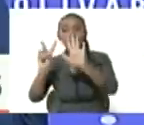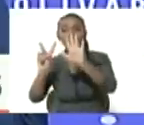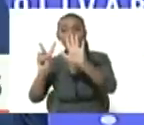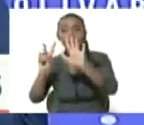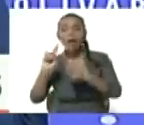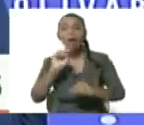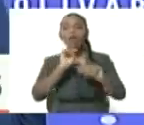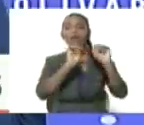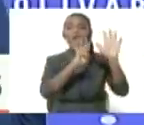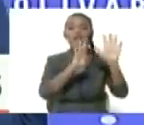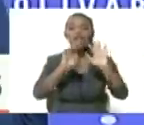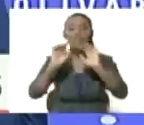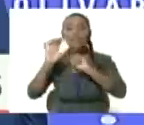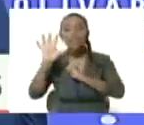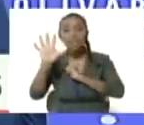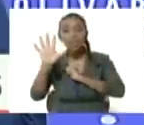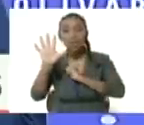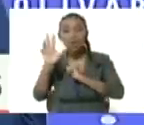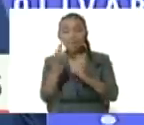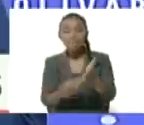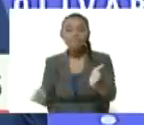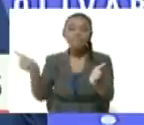95 fueron reelectos por el pueblo.